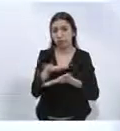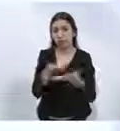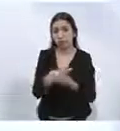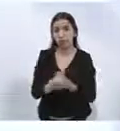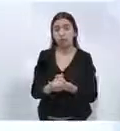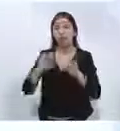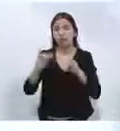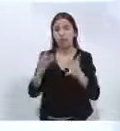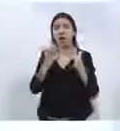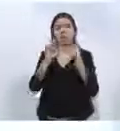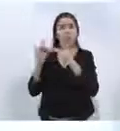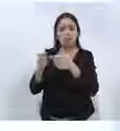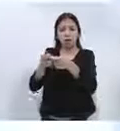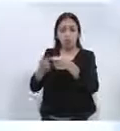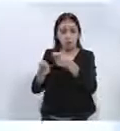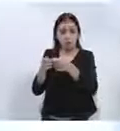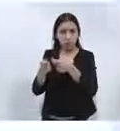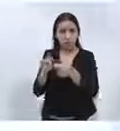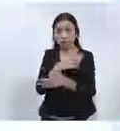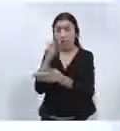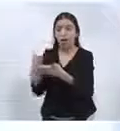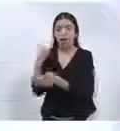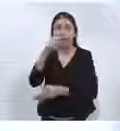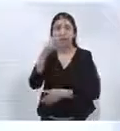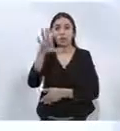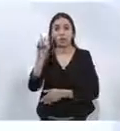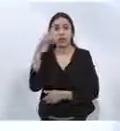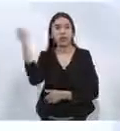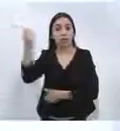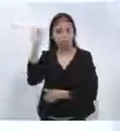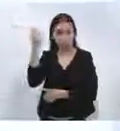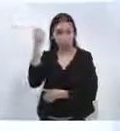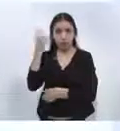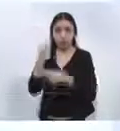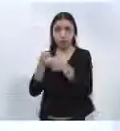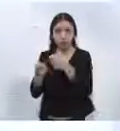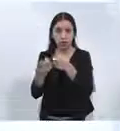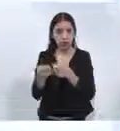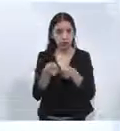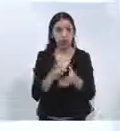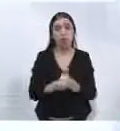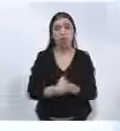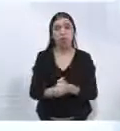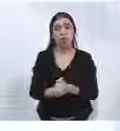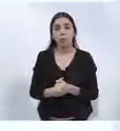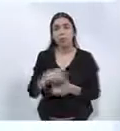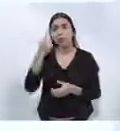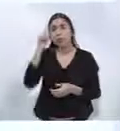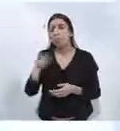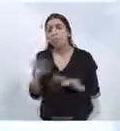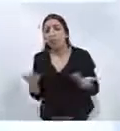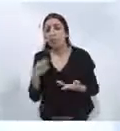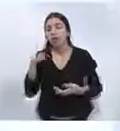créditos especiales, ¿verdad?, con una línea de hasta 150 millones para que